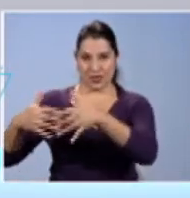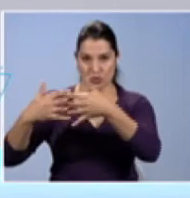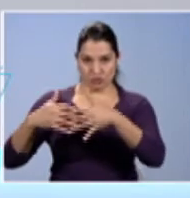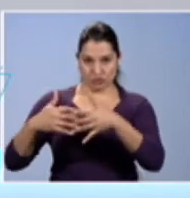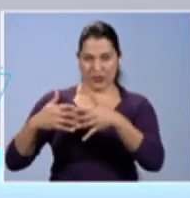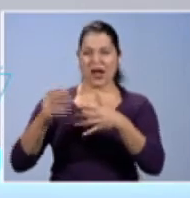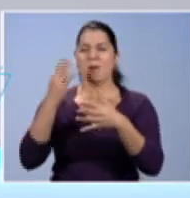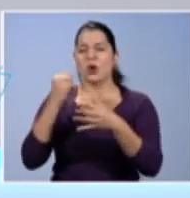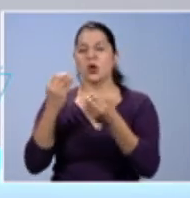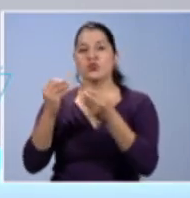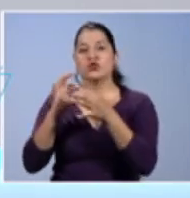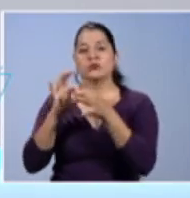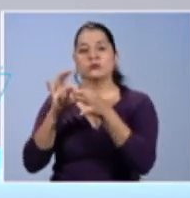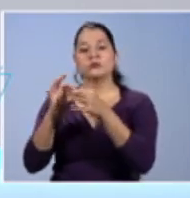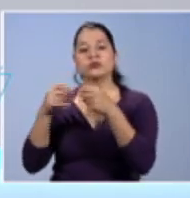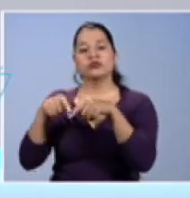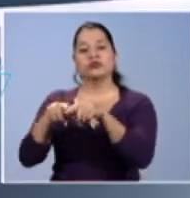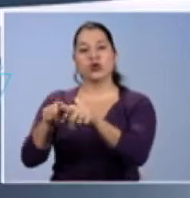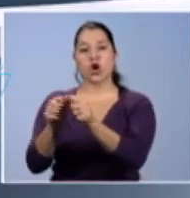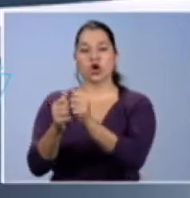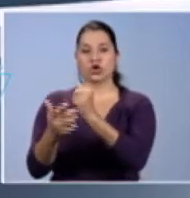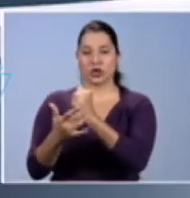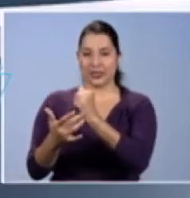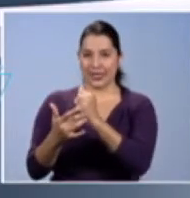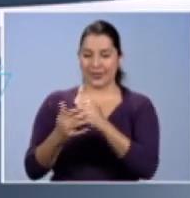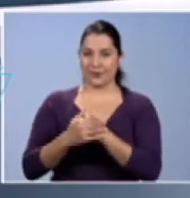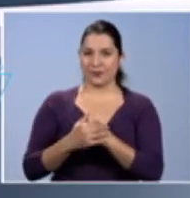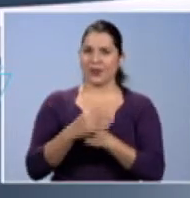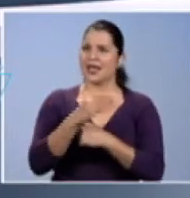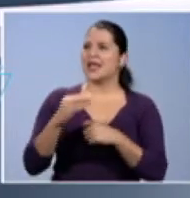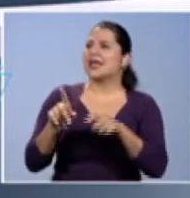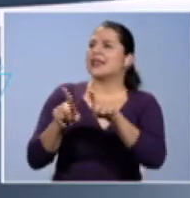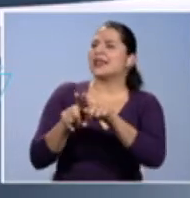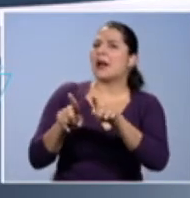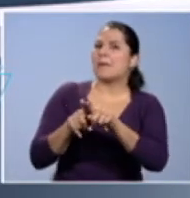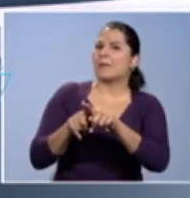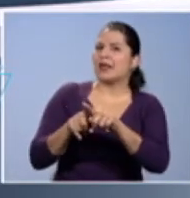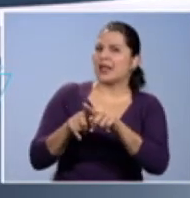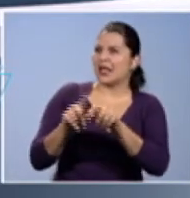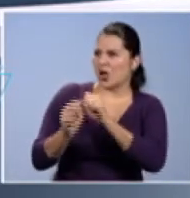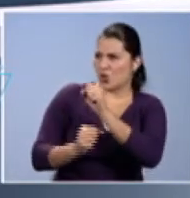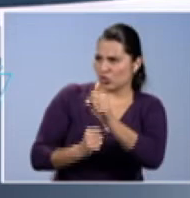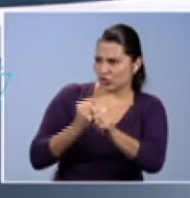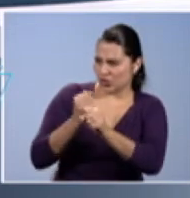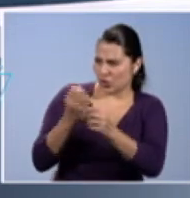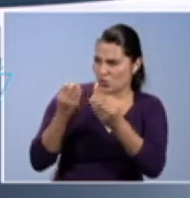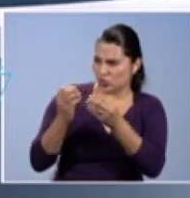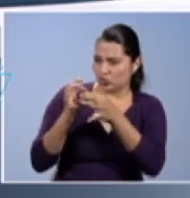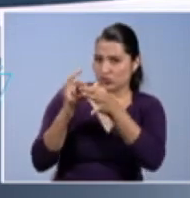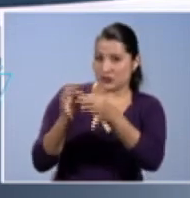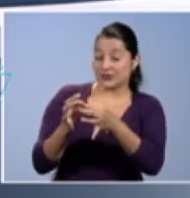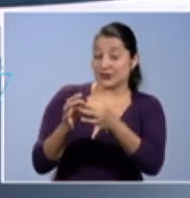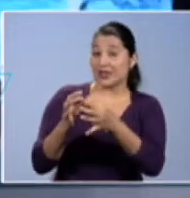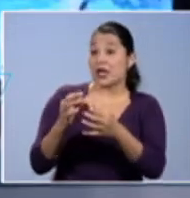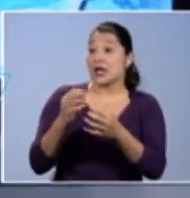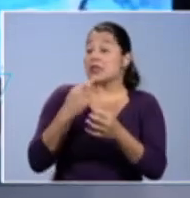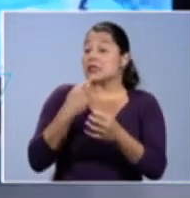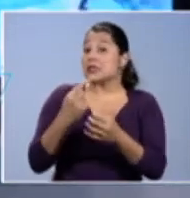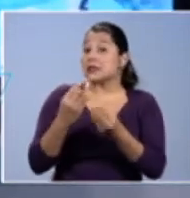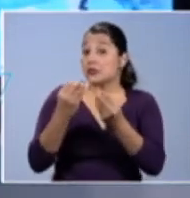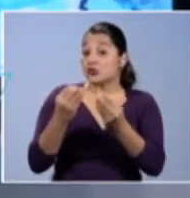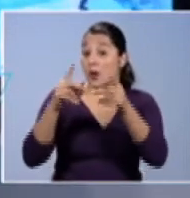con la tecnología y de las nuevas generaciones. Don José, y también ¿qué tendría que ver el tema de la edad? Mucho se ha hablado de que las personas